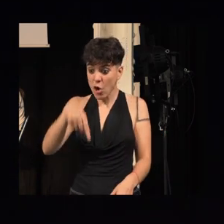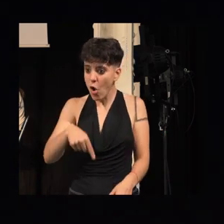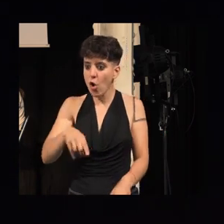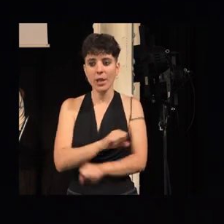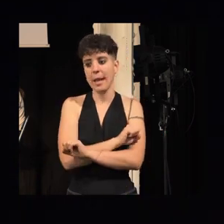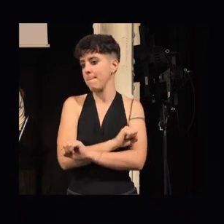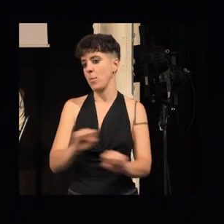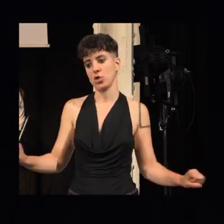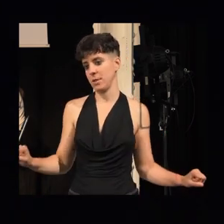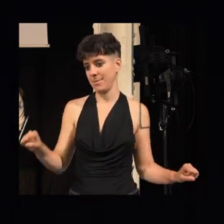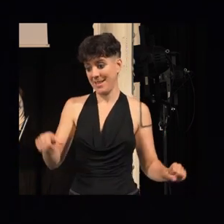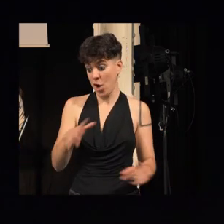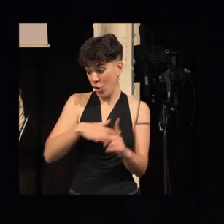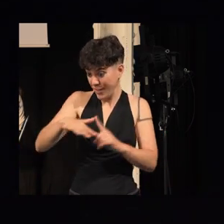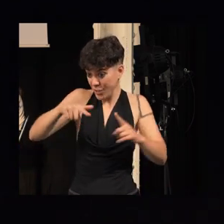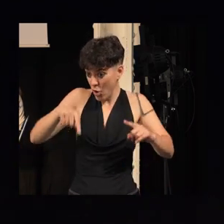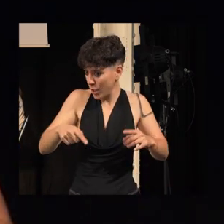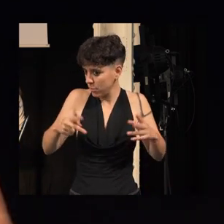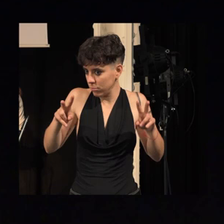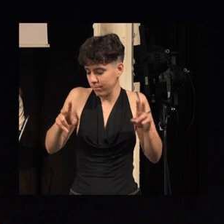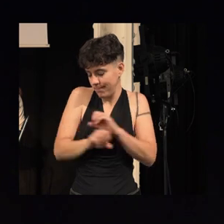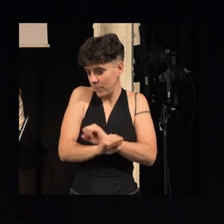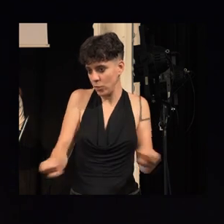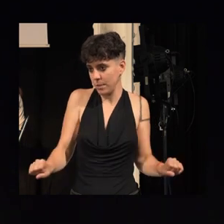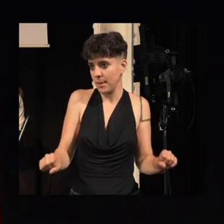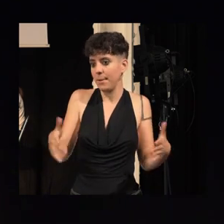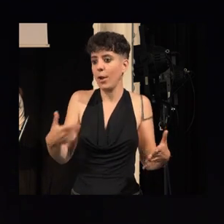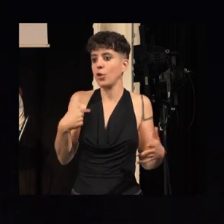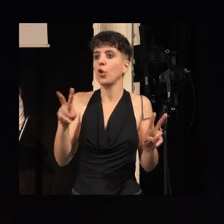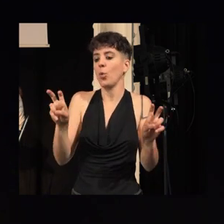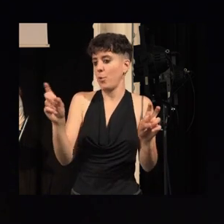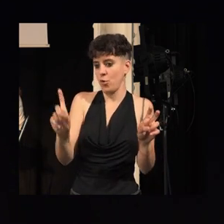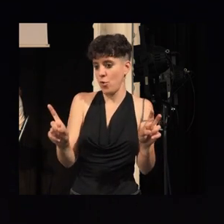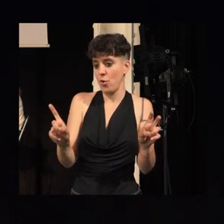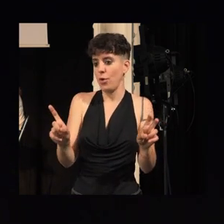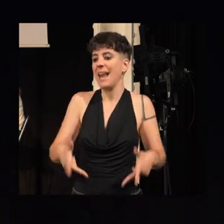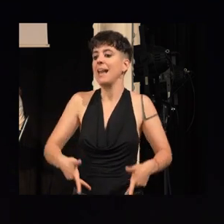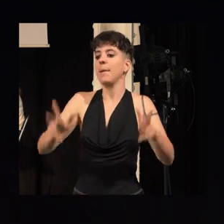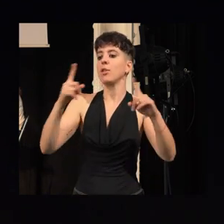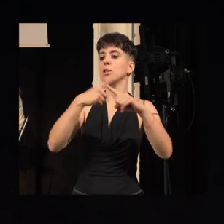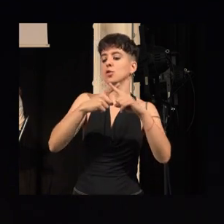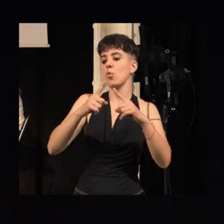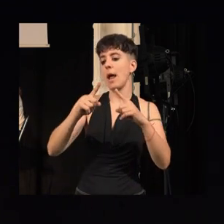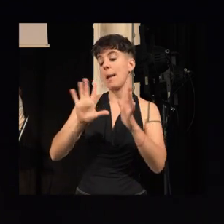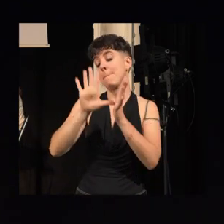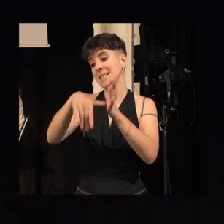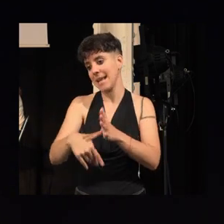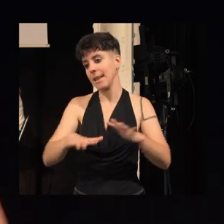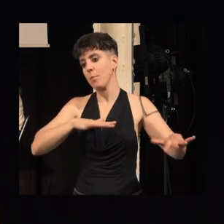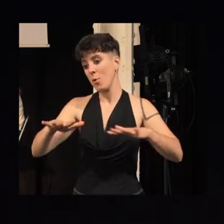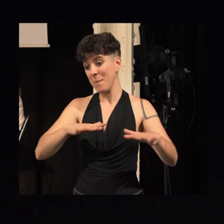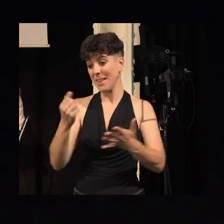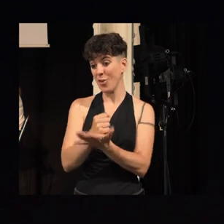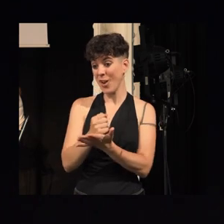Pero como digo, no descubro nada nuevo. Todas sabemos que el movimiento de liberación homosexual, más tarde movimiento gay, fue expulsando a